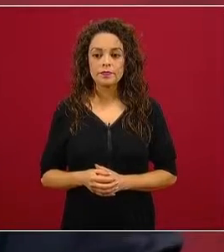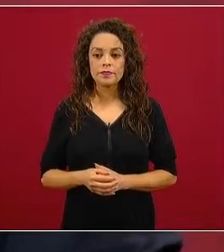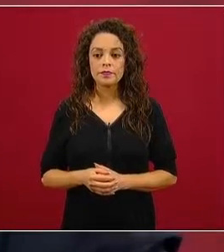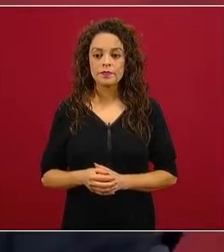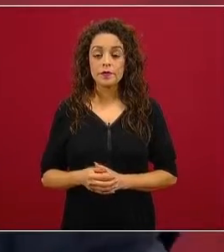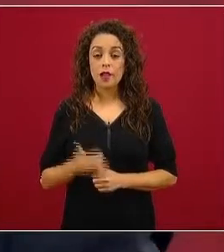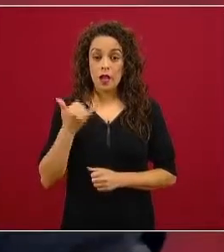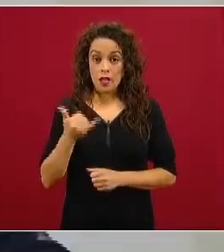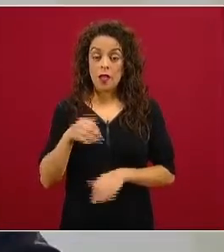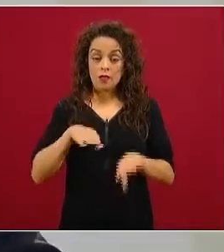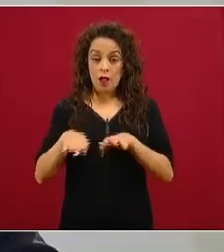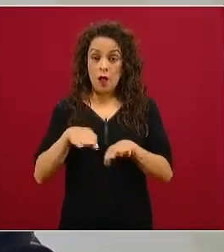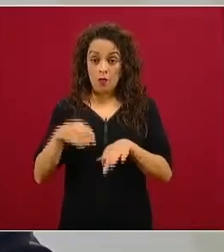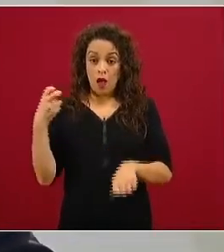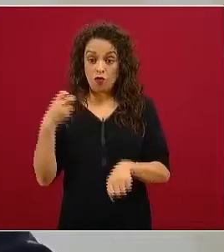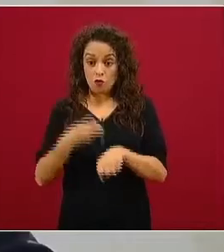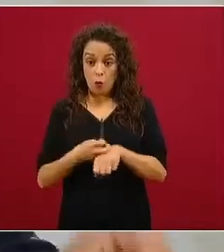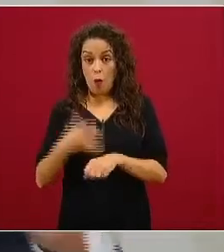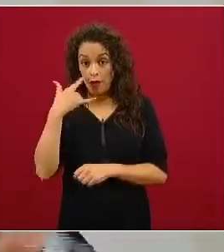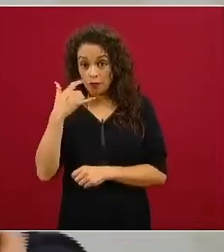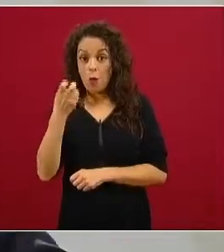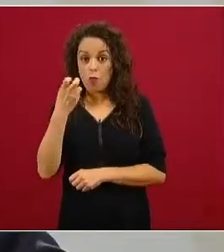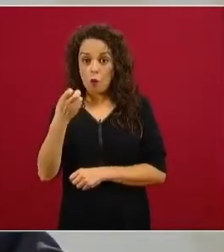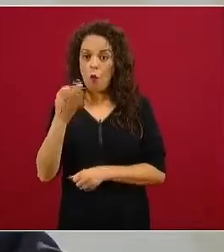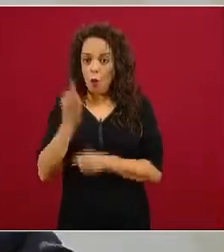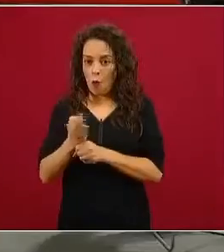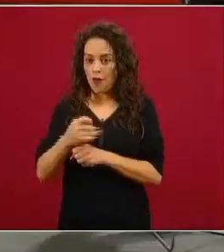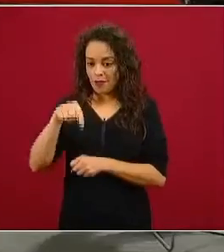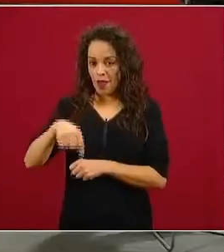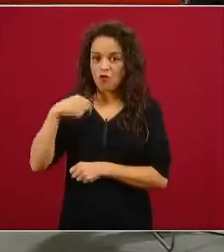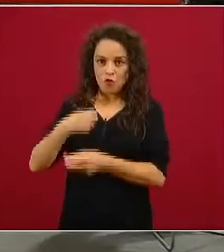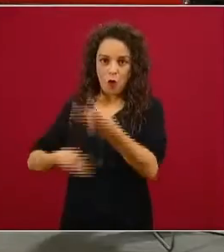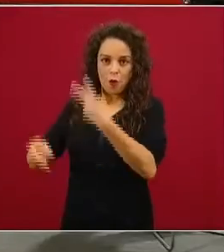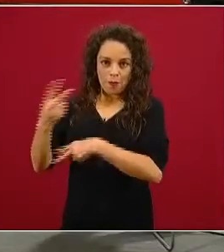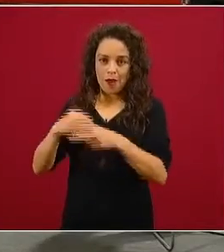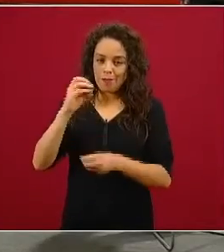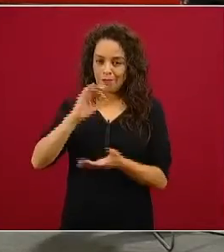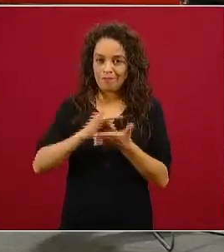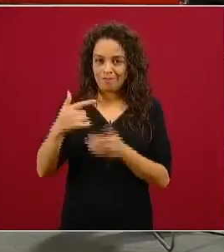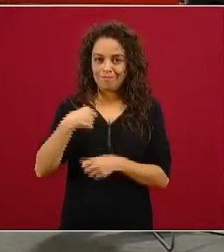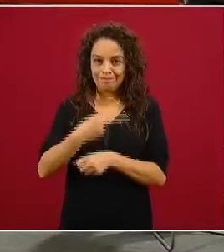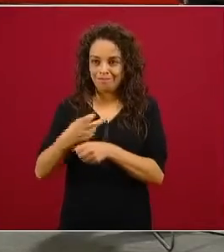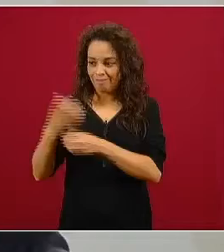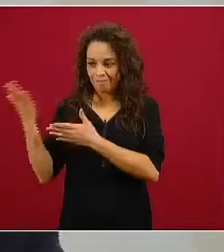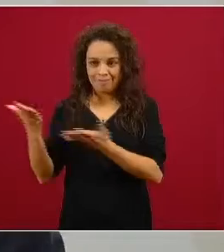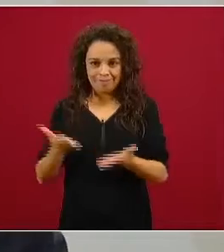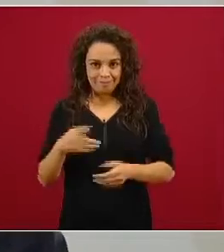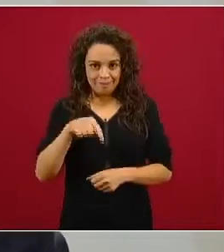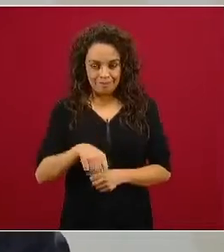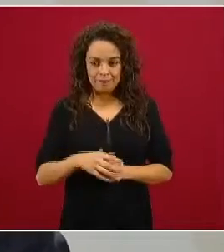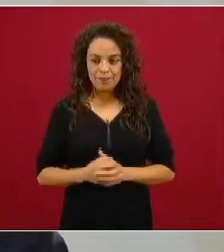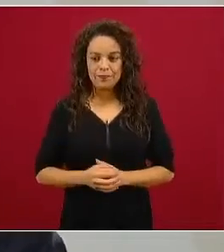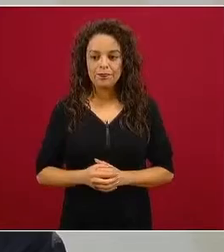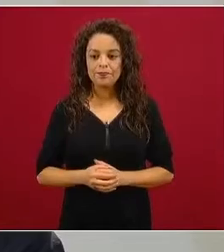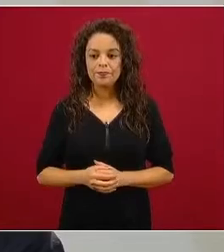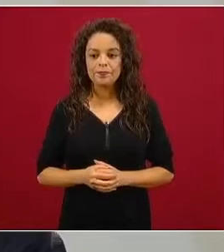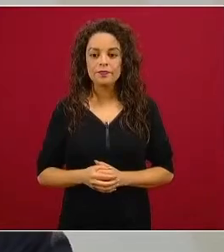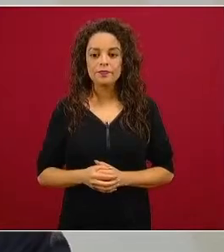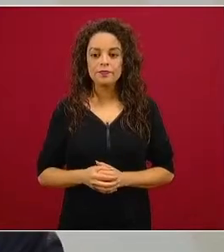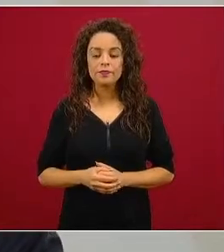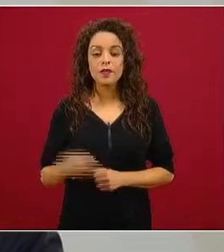sitio internet específico sobre la pandemia, en español, donde se compila toda